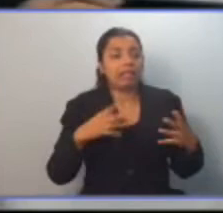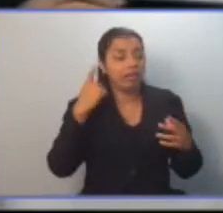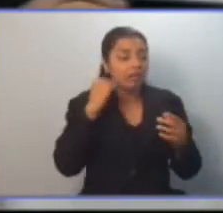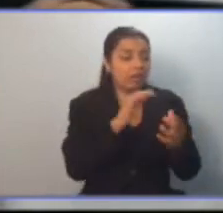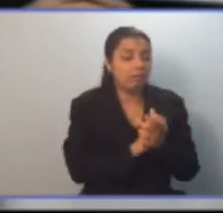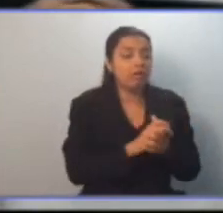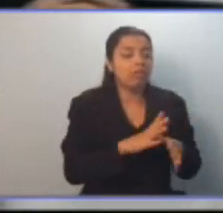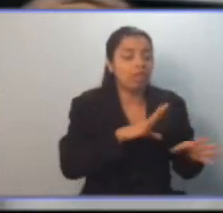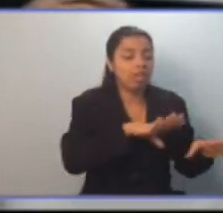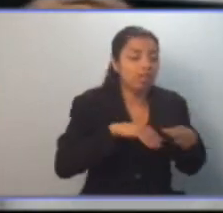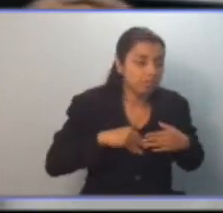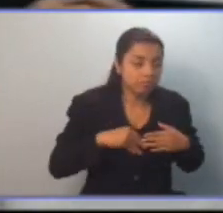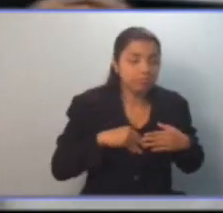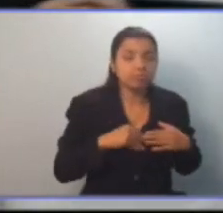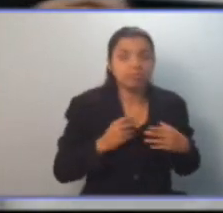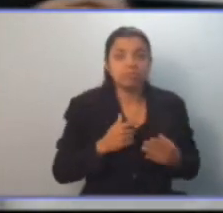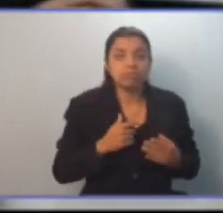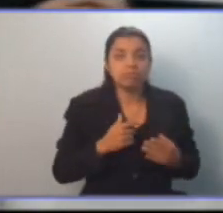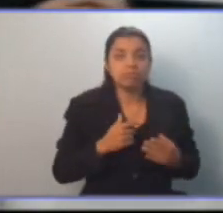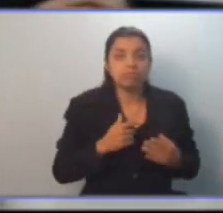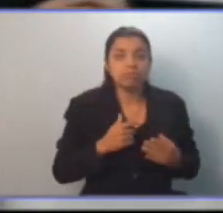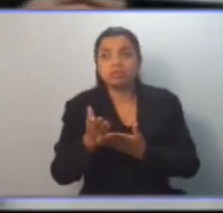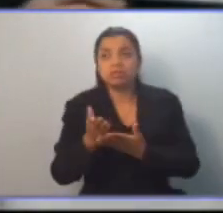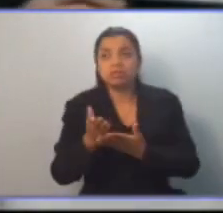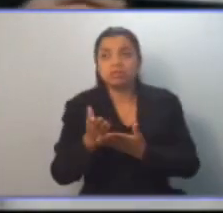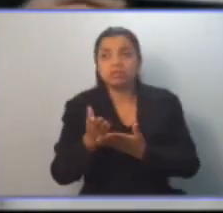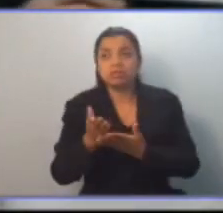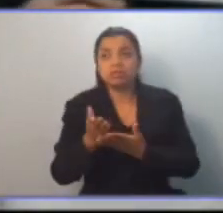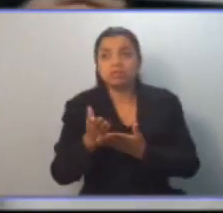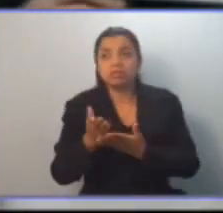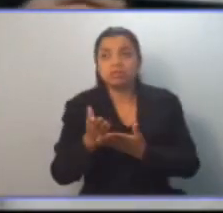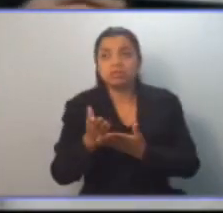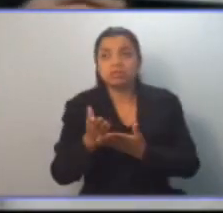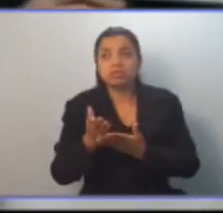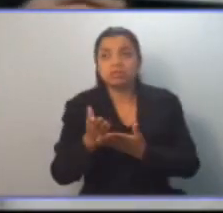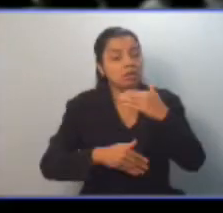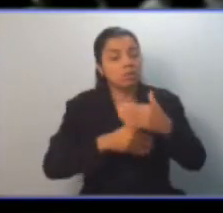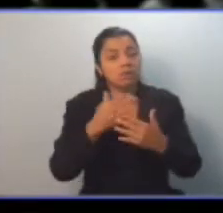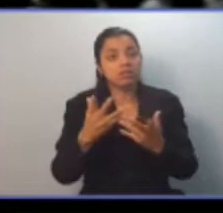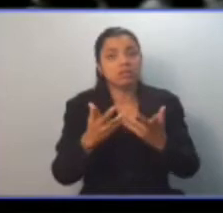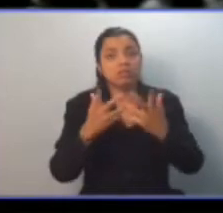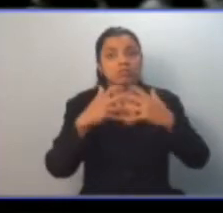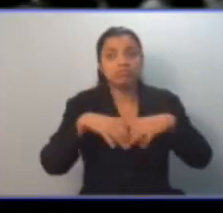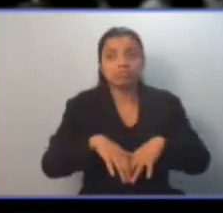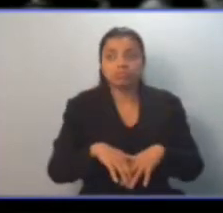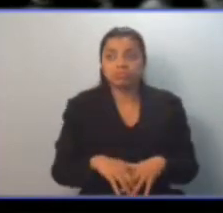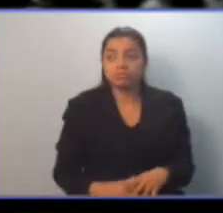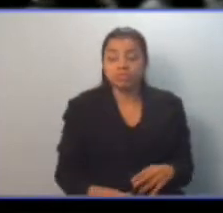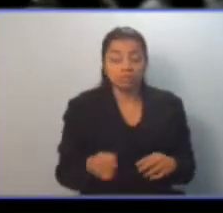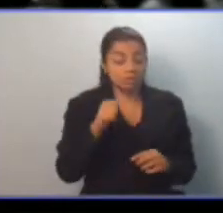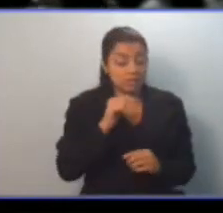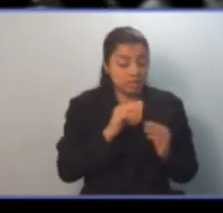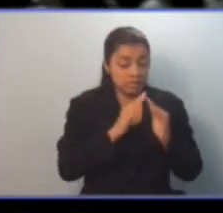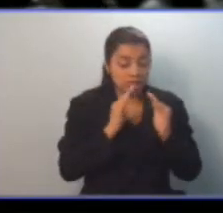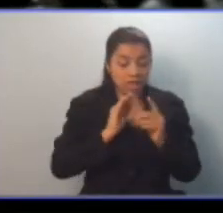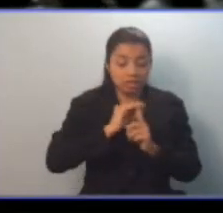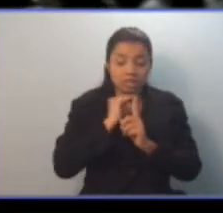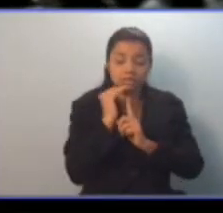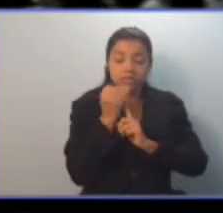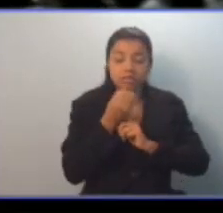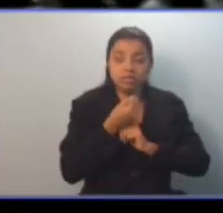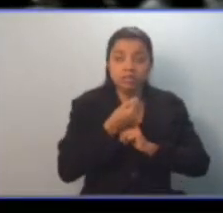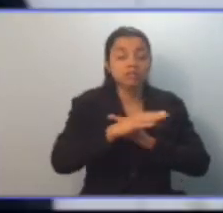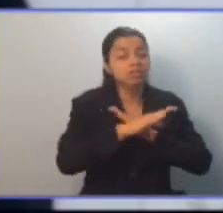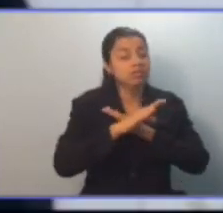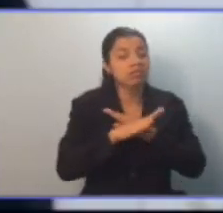esposo, ya desisten de participar, a la fiscalía se le caen los procesos. Con estas casas se ganaría para